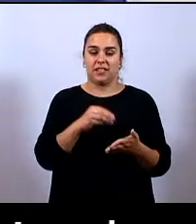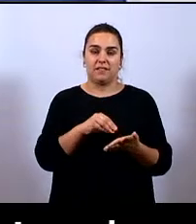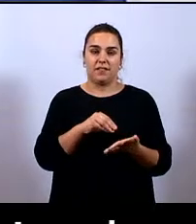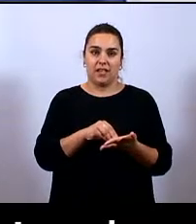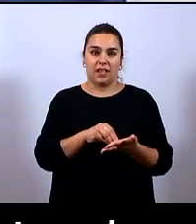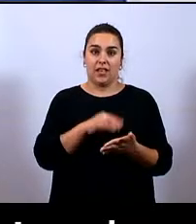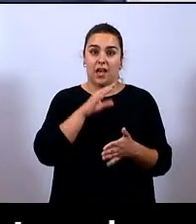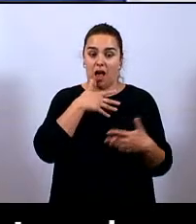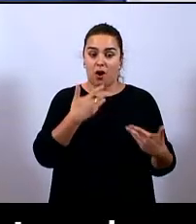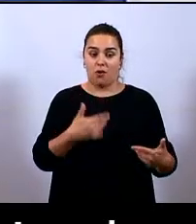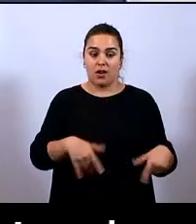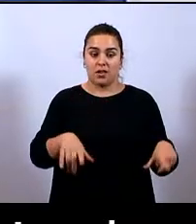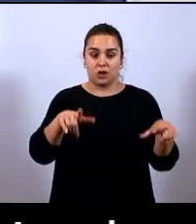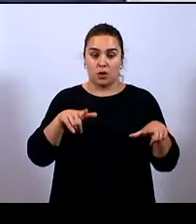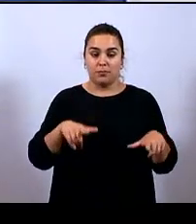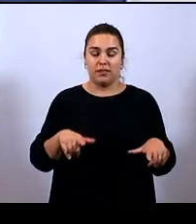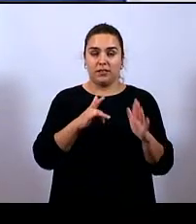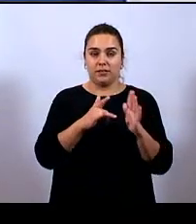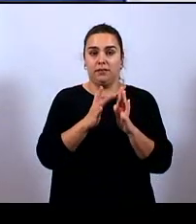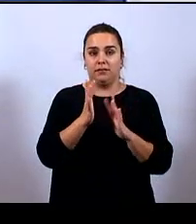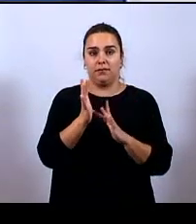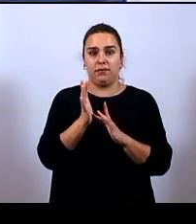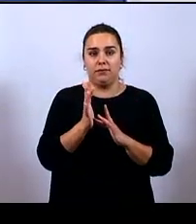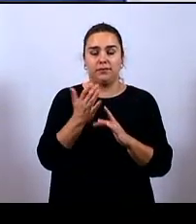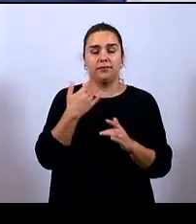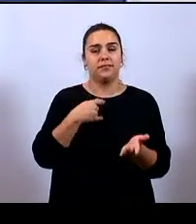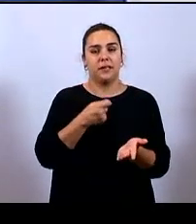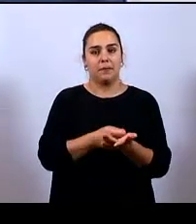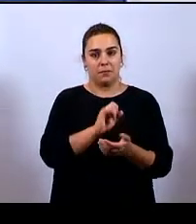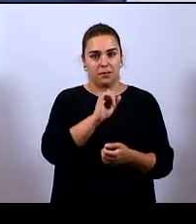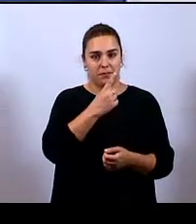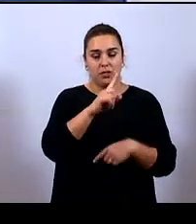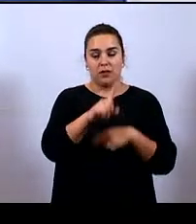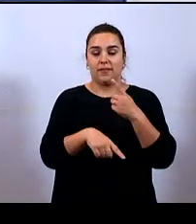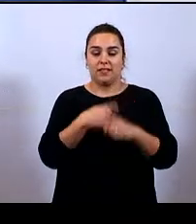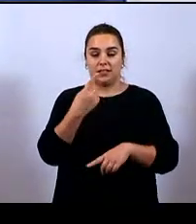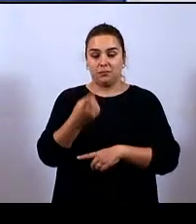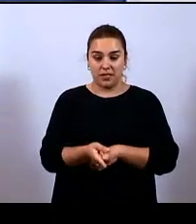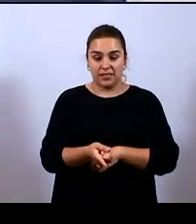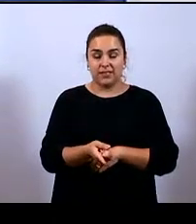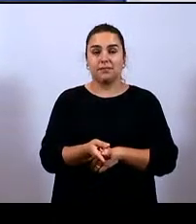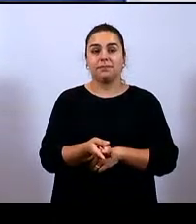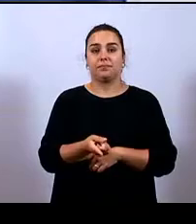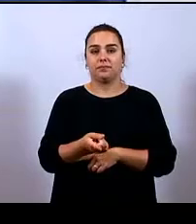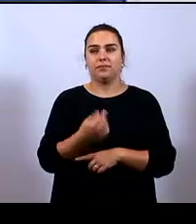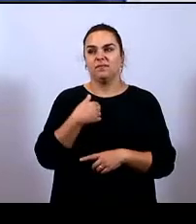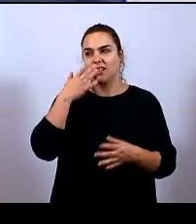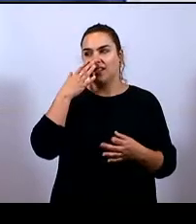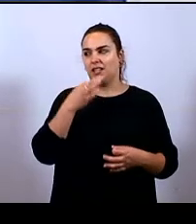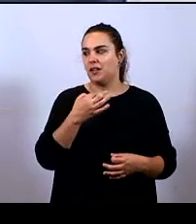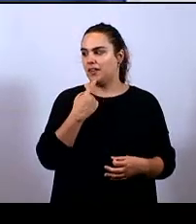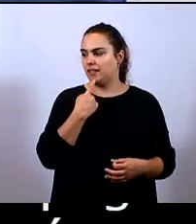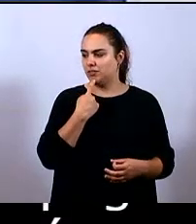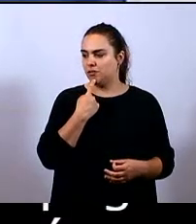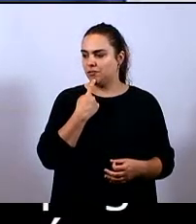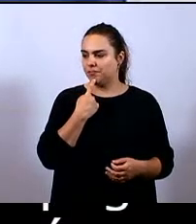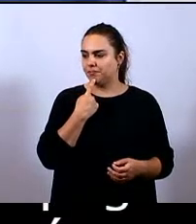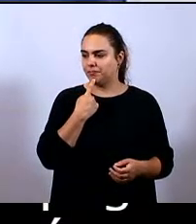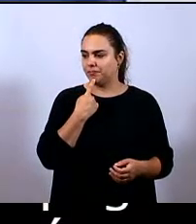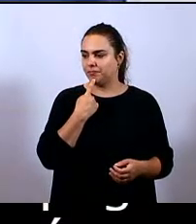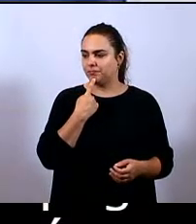en el mes de abril, que ya viene el primer pago, y después, me parece que he dicho en... A